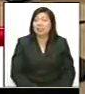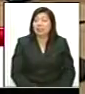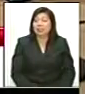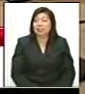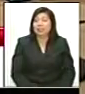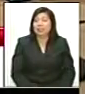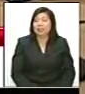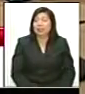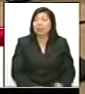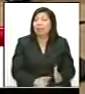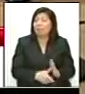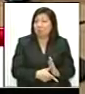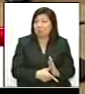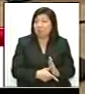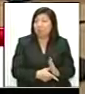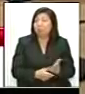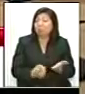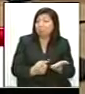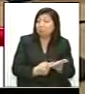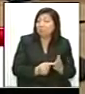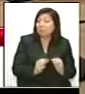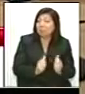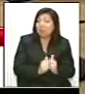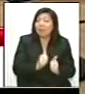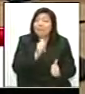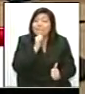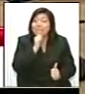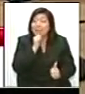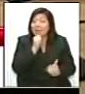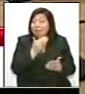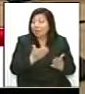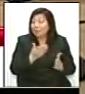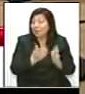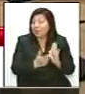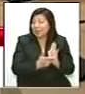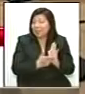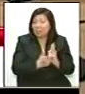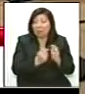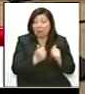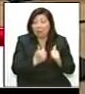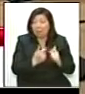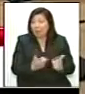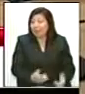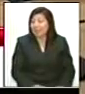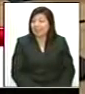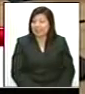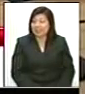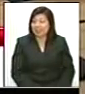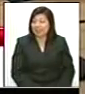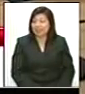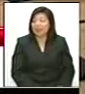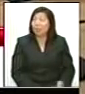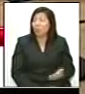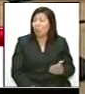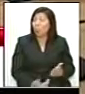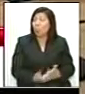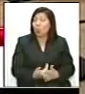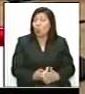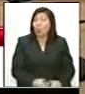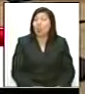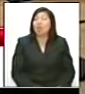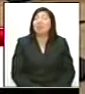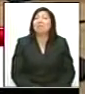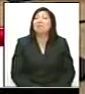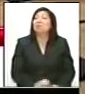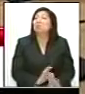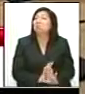Y después vendrá la conciliación con el sector privado. O sea, es una ley estupenda, porque realmente es muy novedosa, no